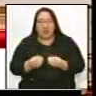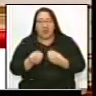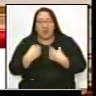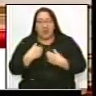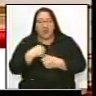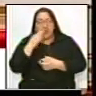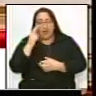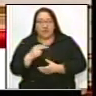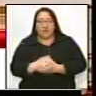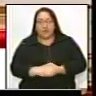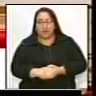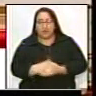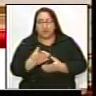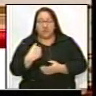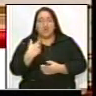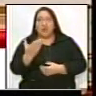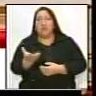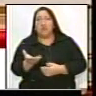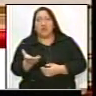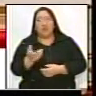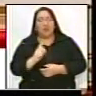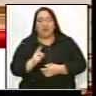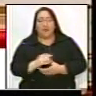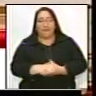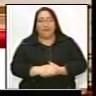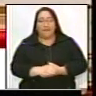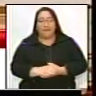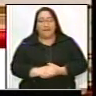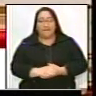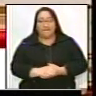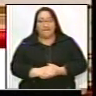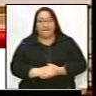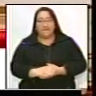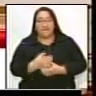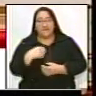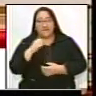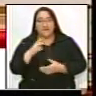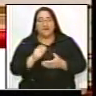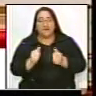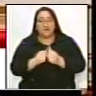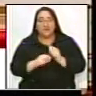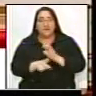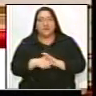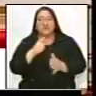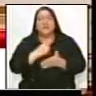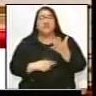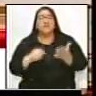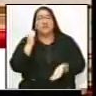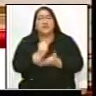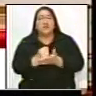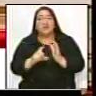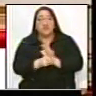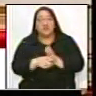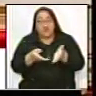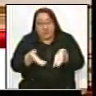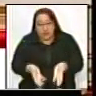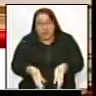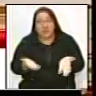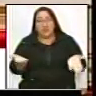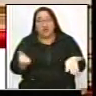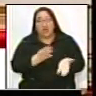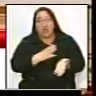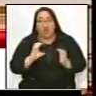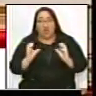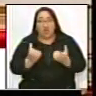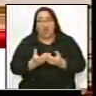nuestra razón. No le estamos pidiendo lo contrario. Le estamos pidiendo lo que dice la ley. ¿Quién promulga la ley? No es el Estado, no es